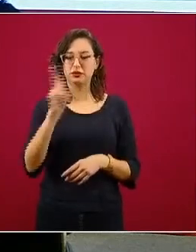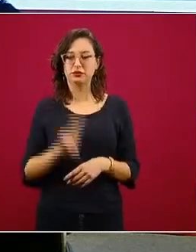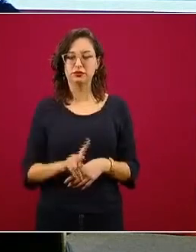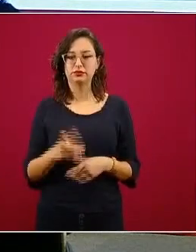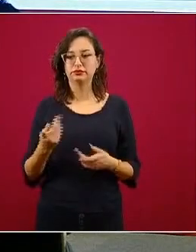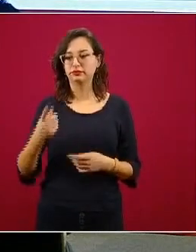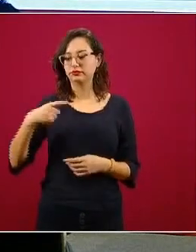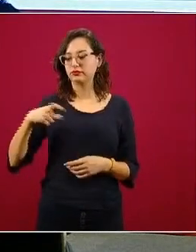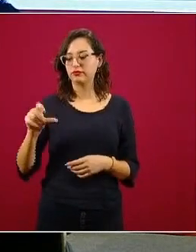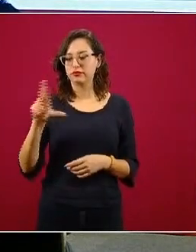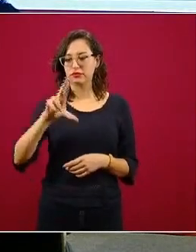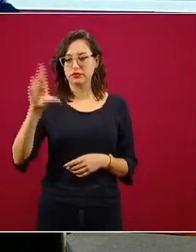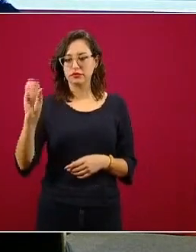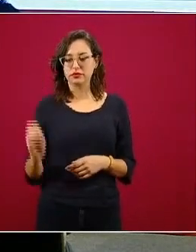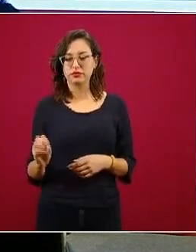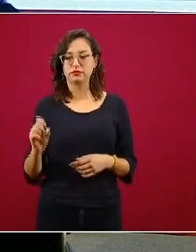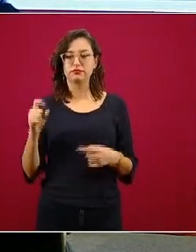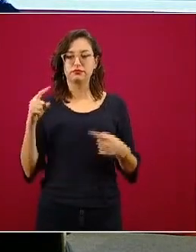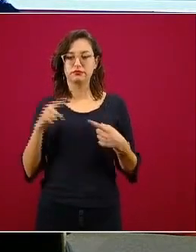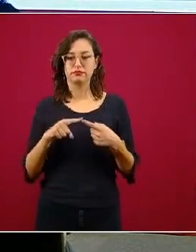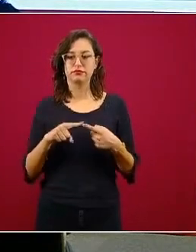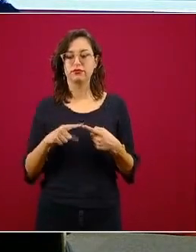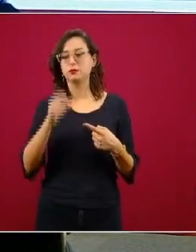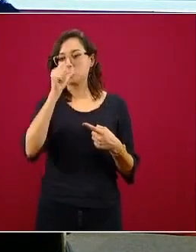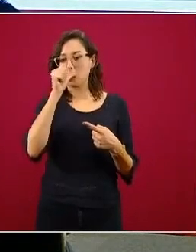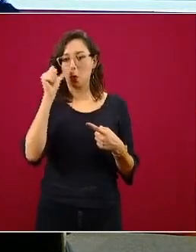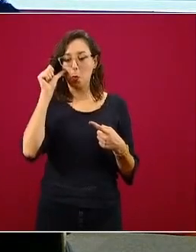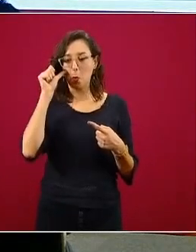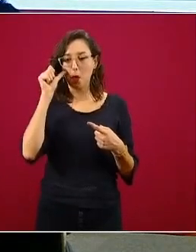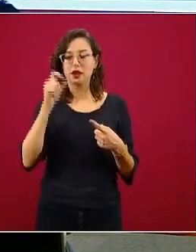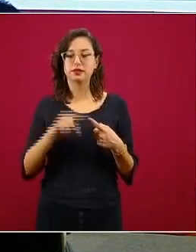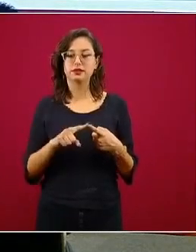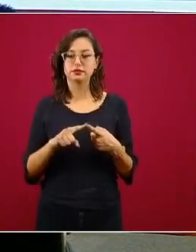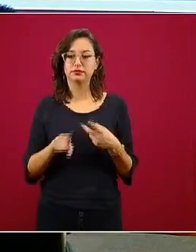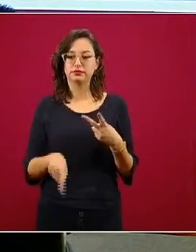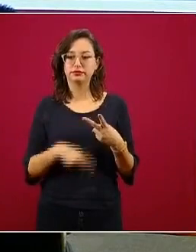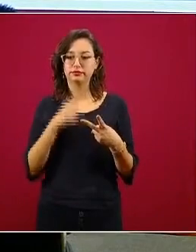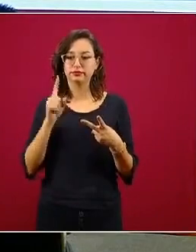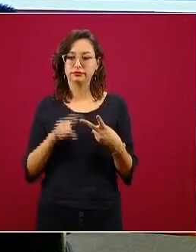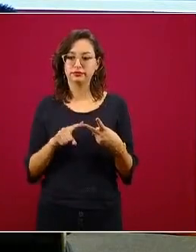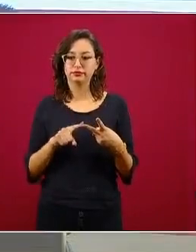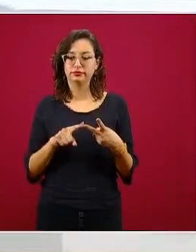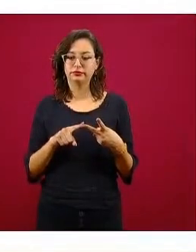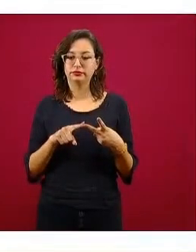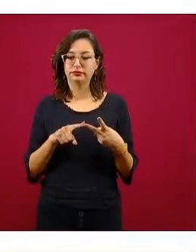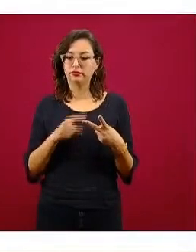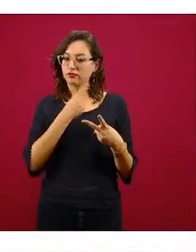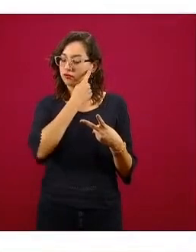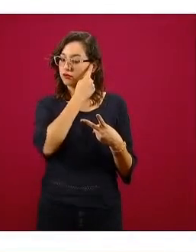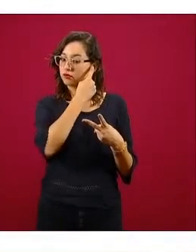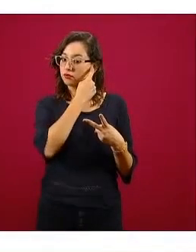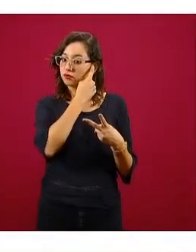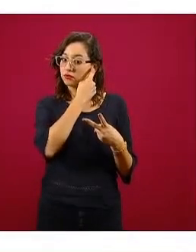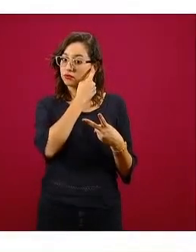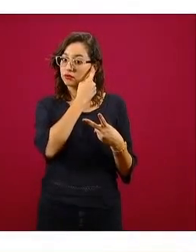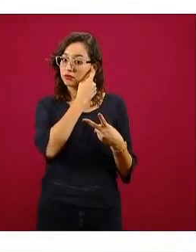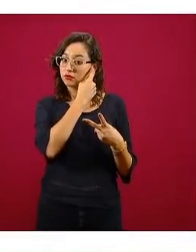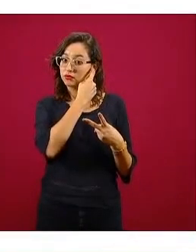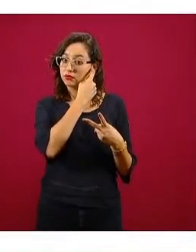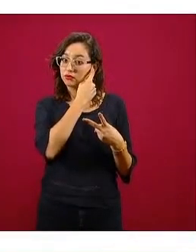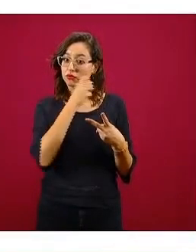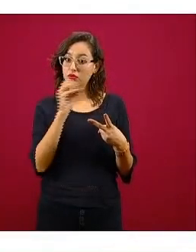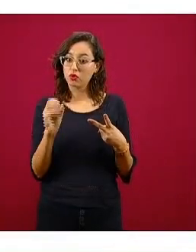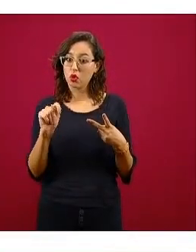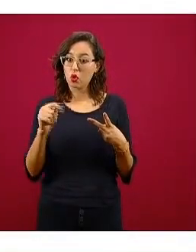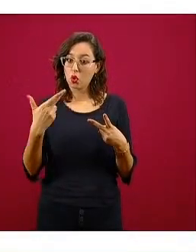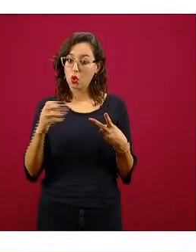Quintana Roo. Está en el municipio de Benito Juárez, está en el municipio de Otompe Blanco,